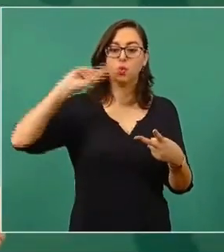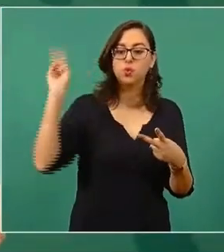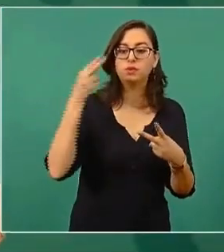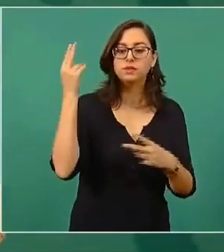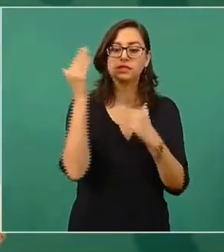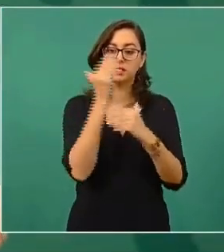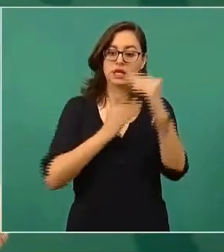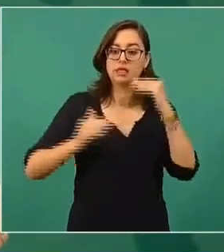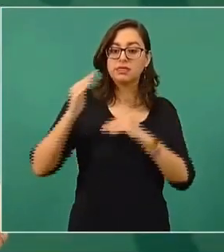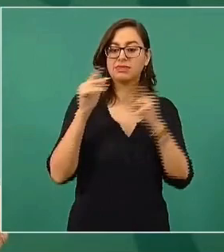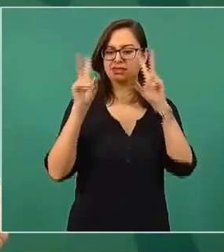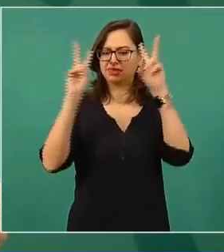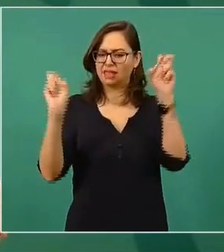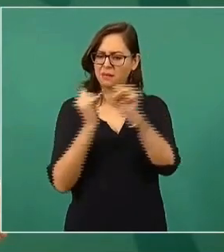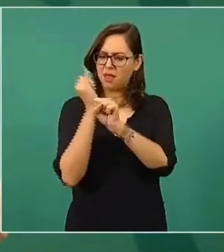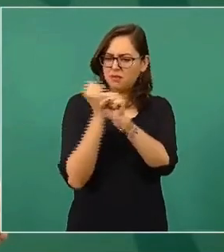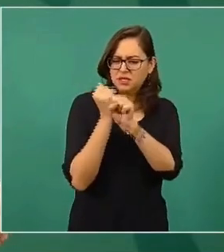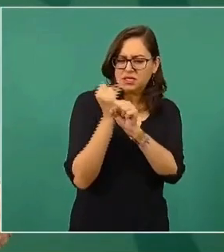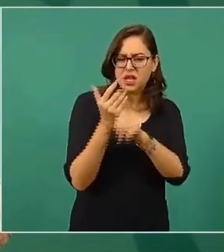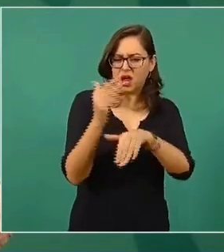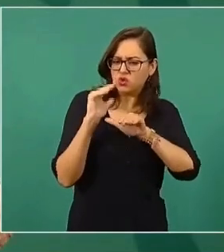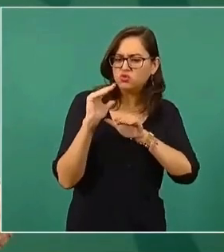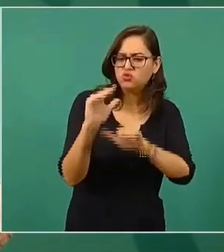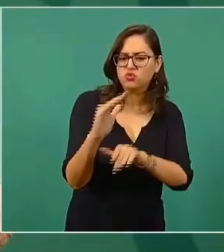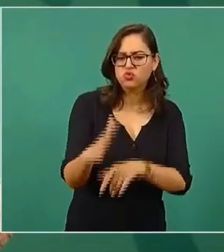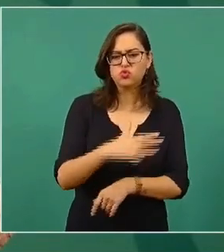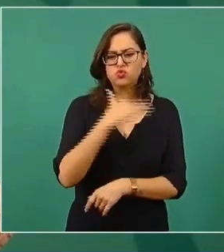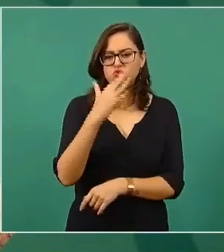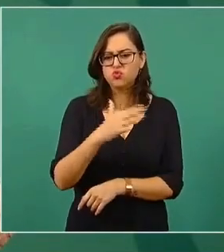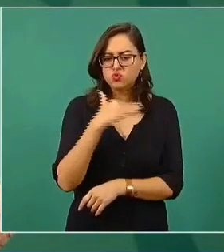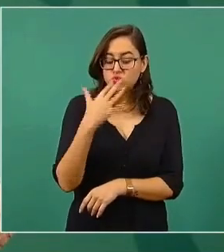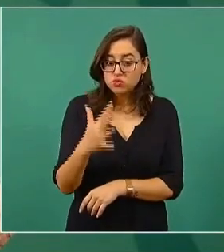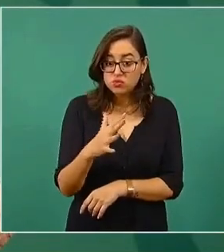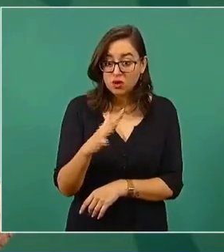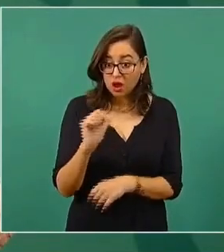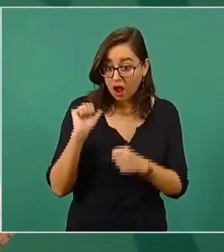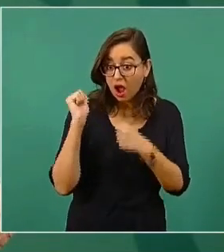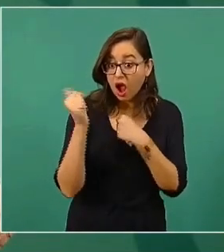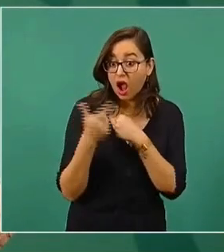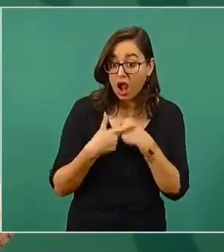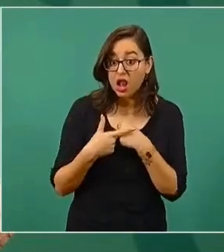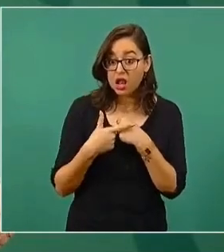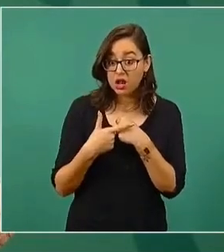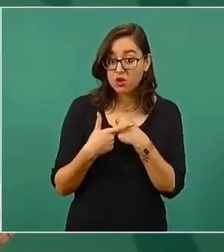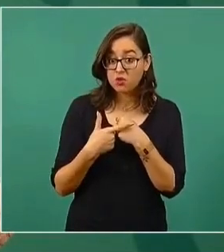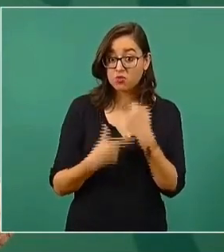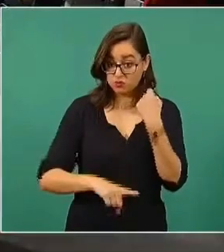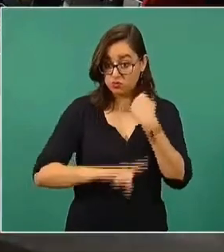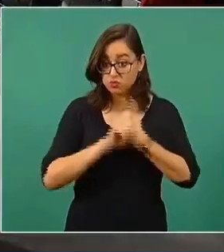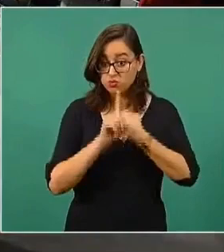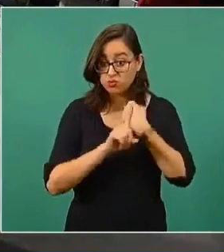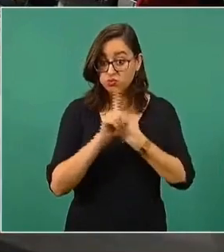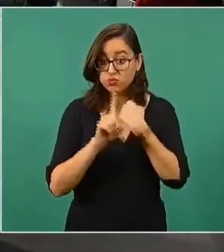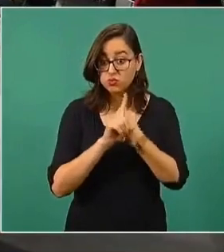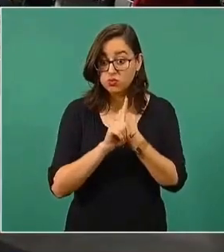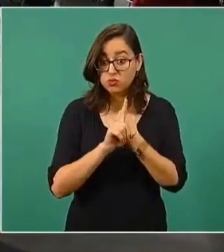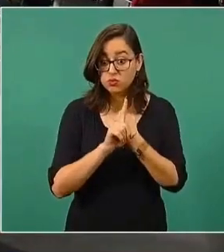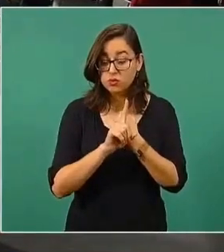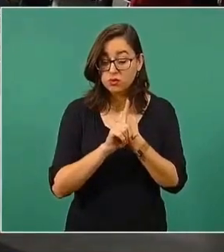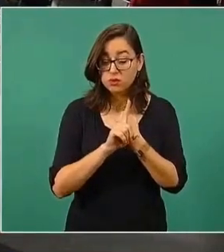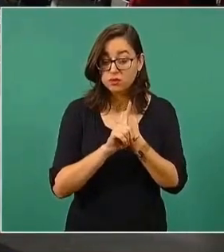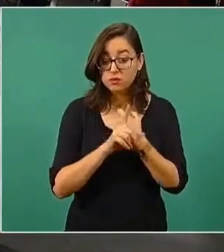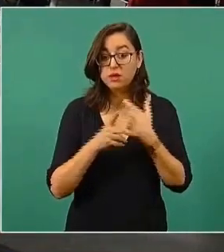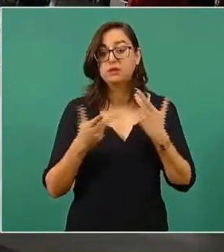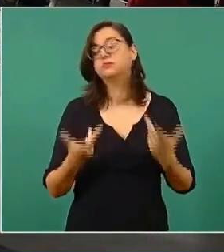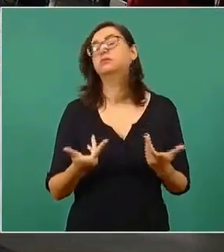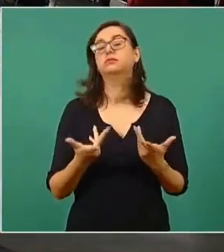se estudiaba el problema de la corrupción,